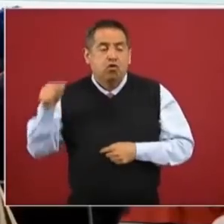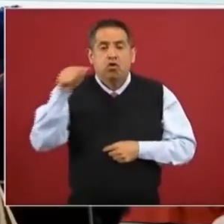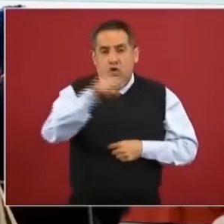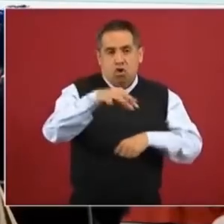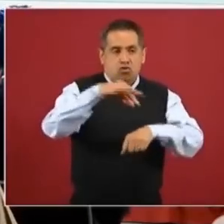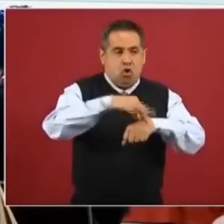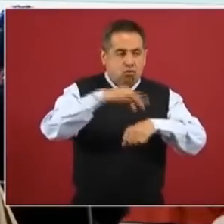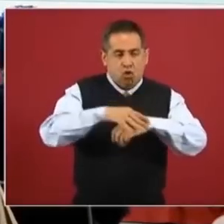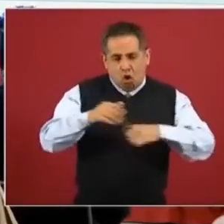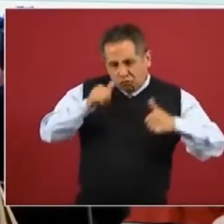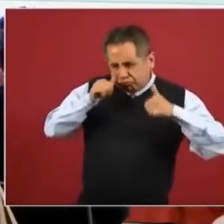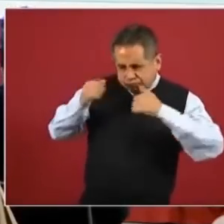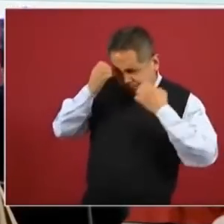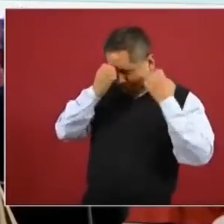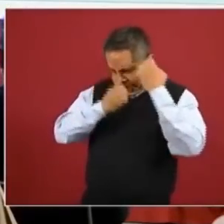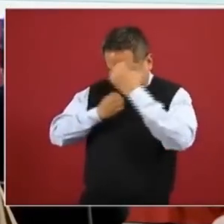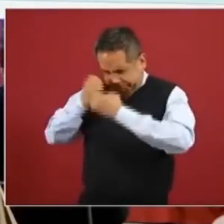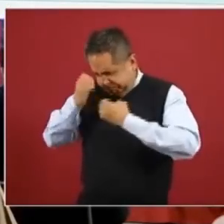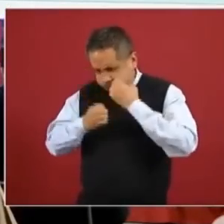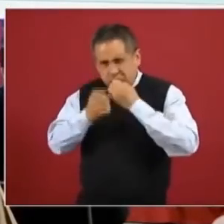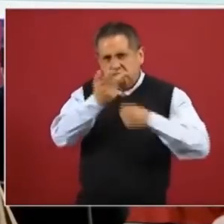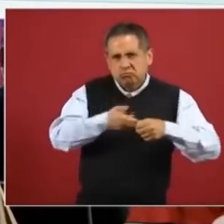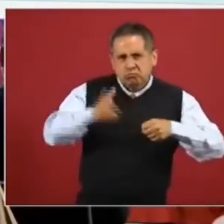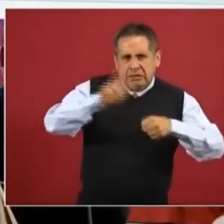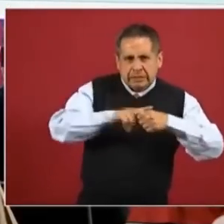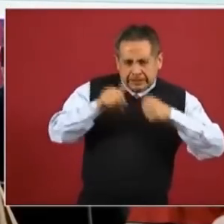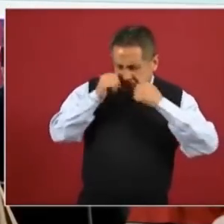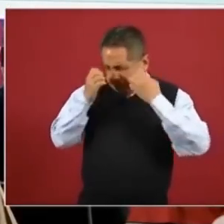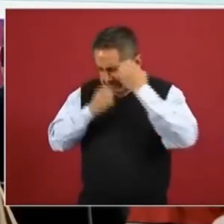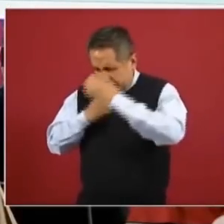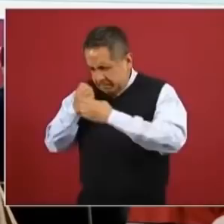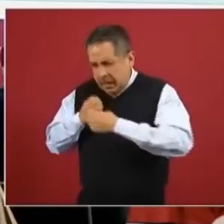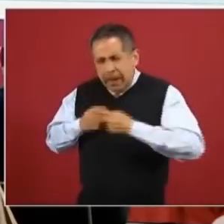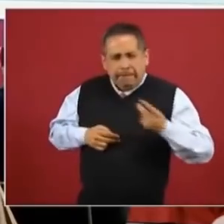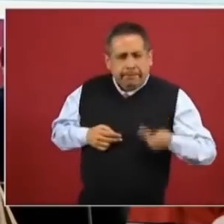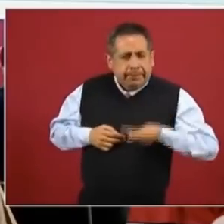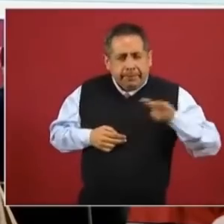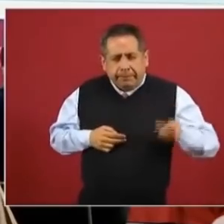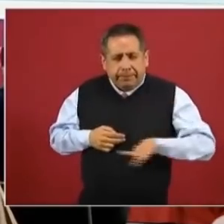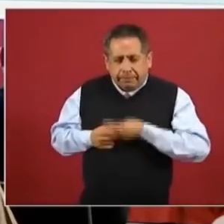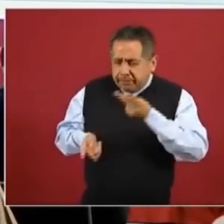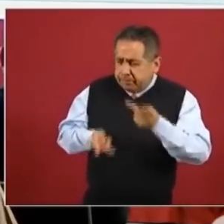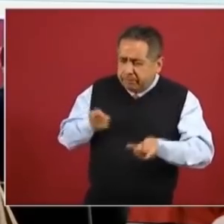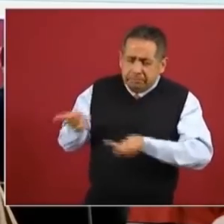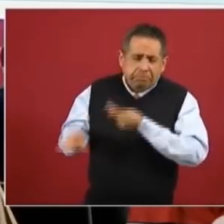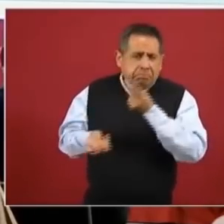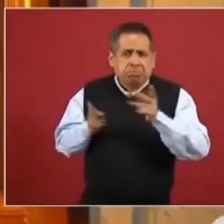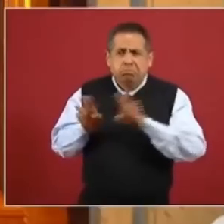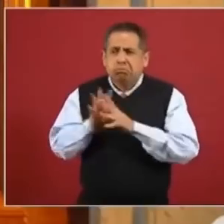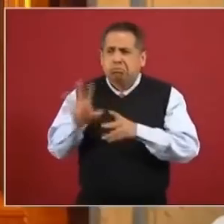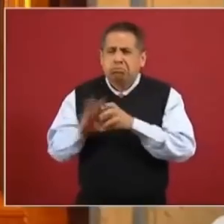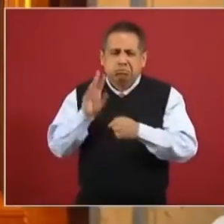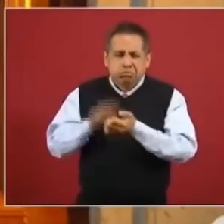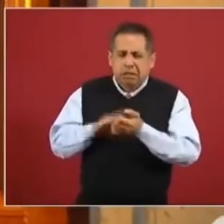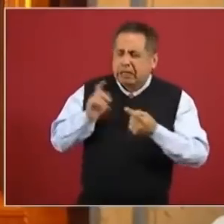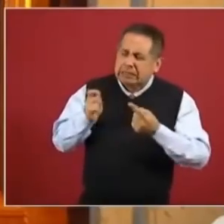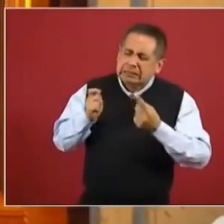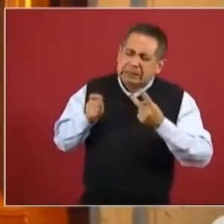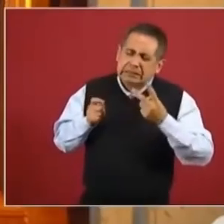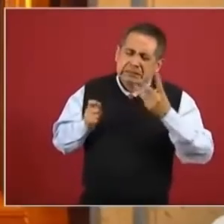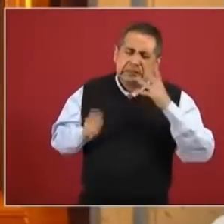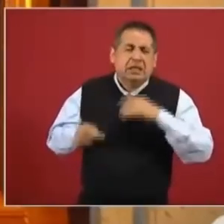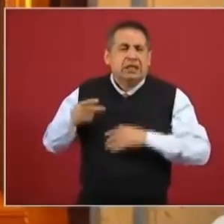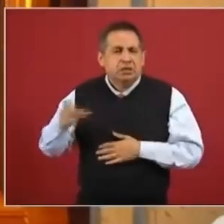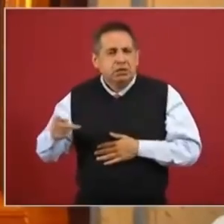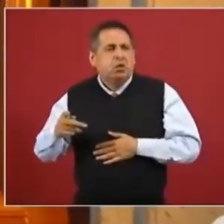unidad de salud y en esa unidad de salud me tienen que hacer un interrogatorio, me tienen que preguntar todo lo referente a